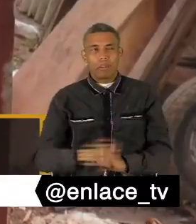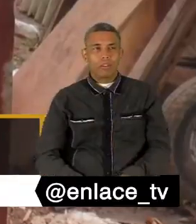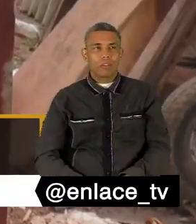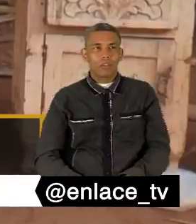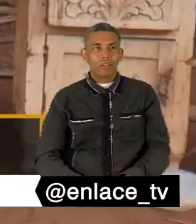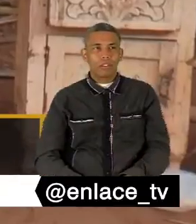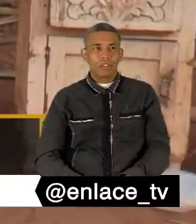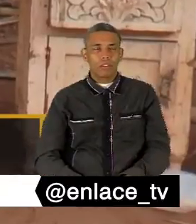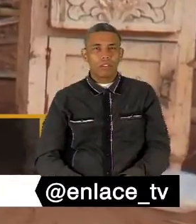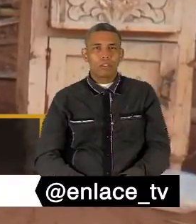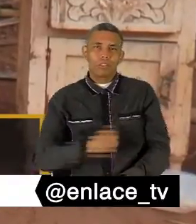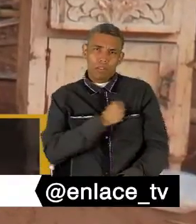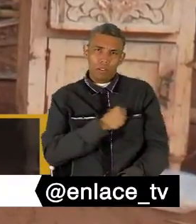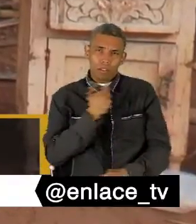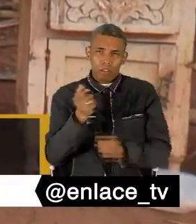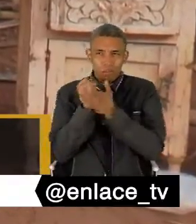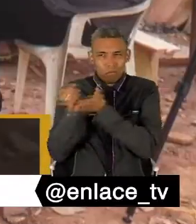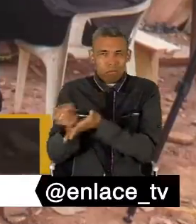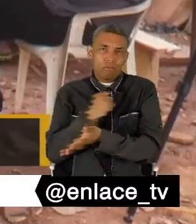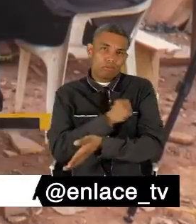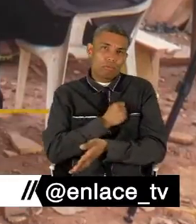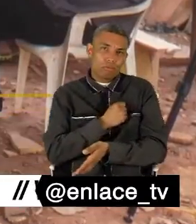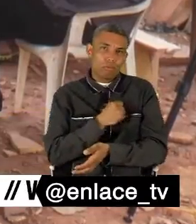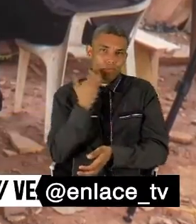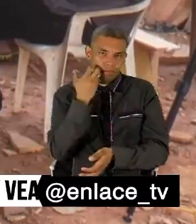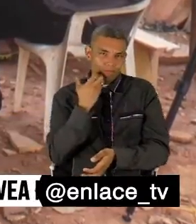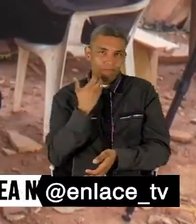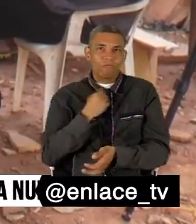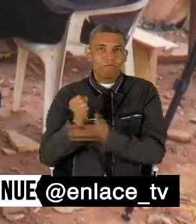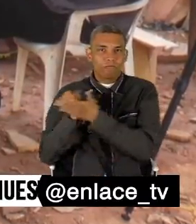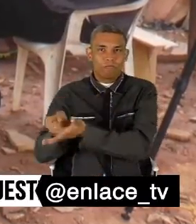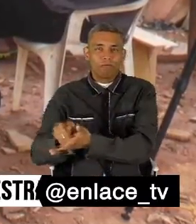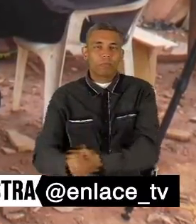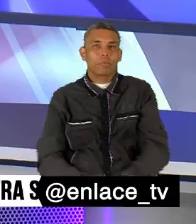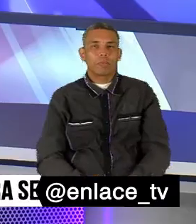comunidad a unirse a la causa de darle un techo digno a esta pareja humilde y olvidada.